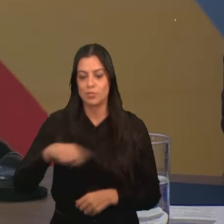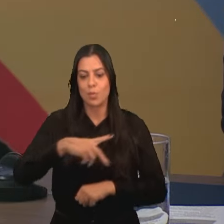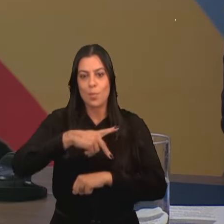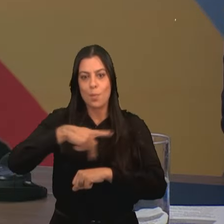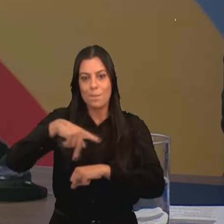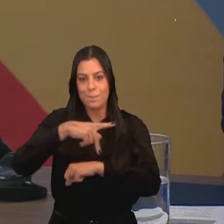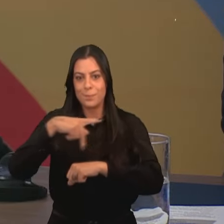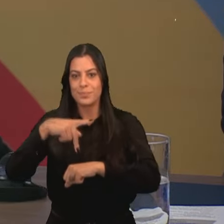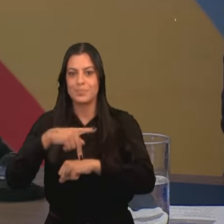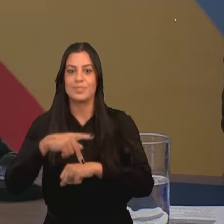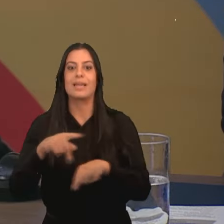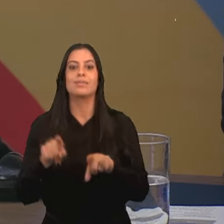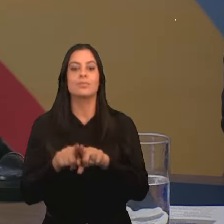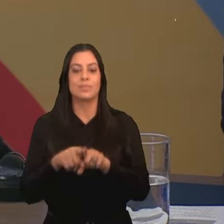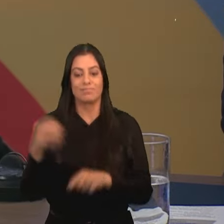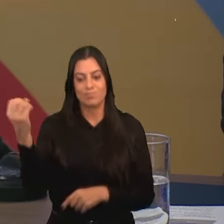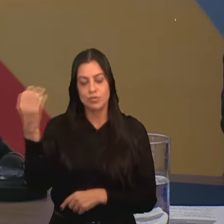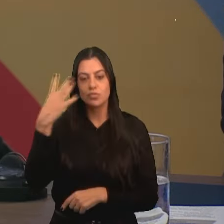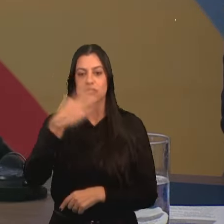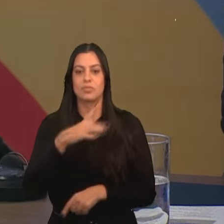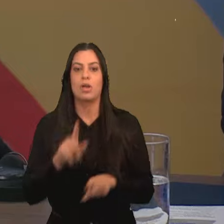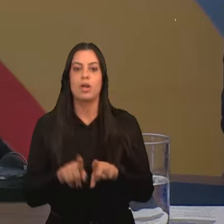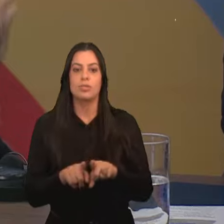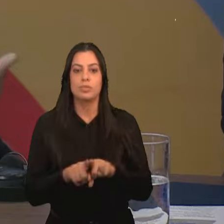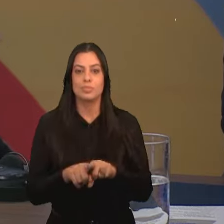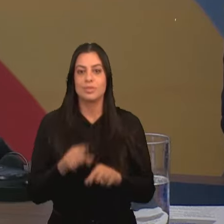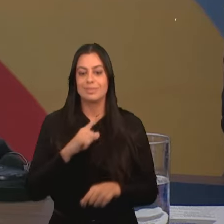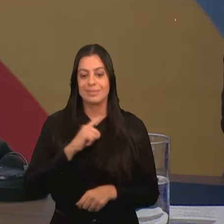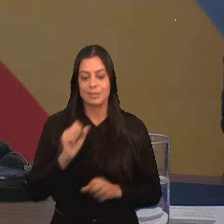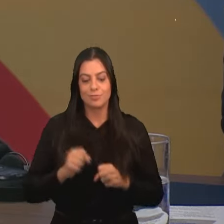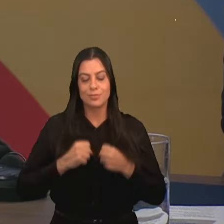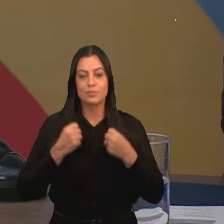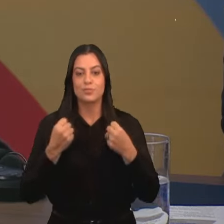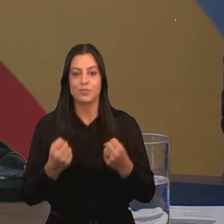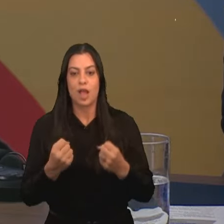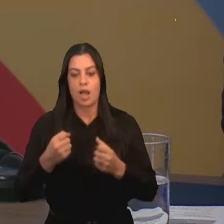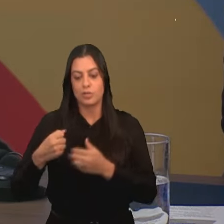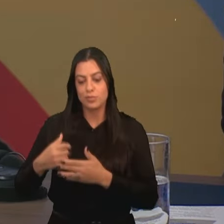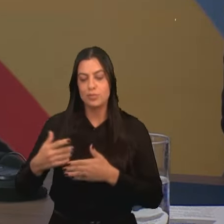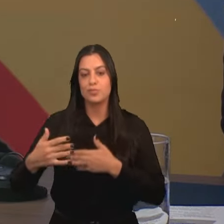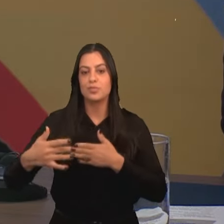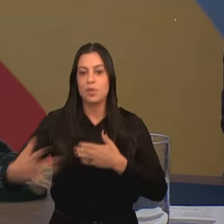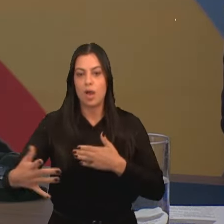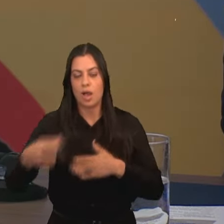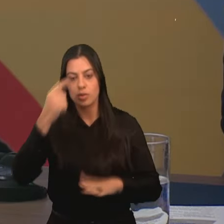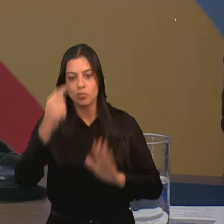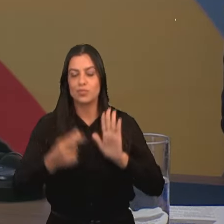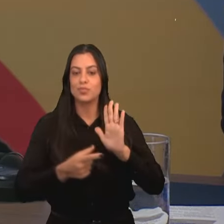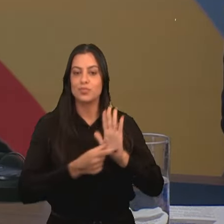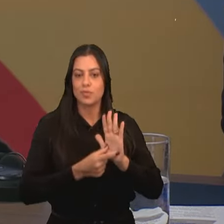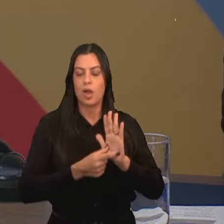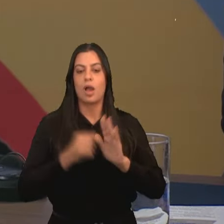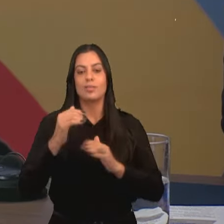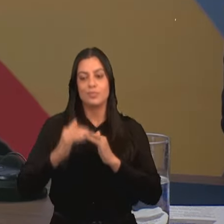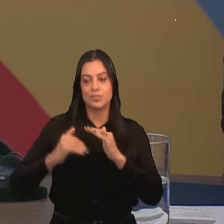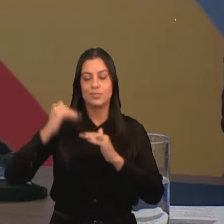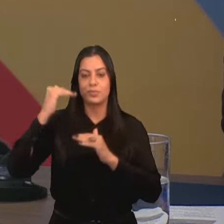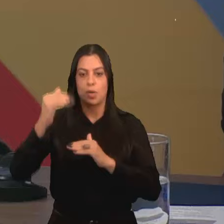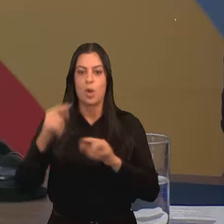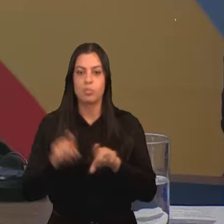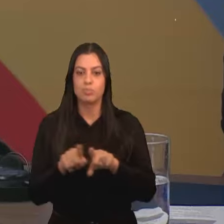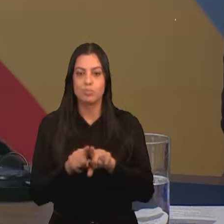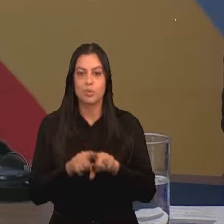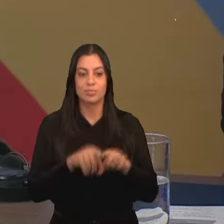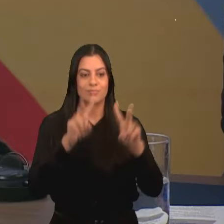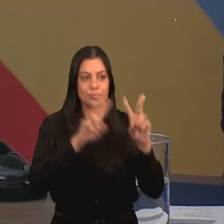nosotros como país, innovarmos y también tenemos capacidad de desarrollar IA de manera soberana. Y yo